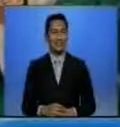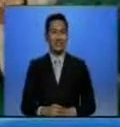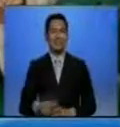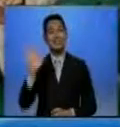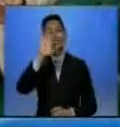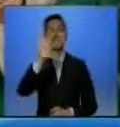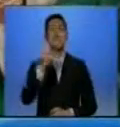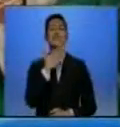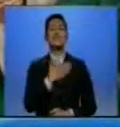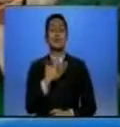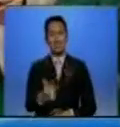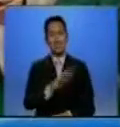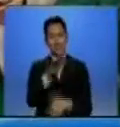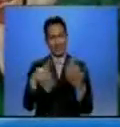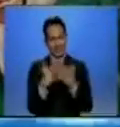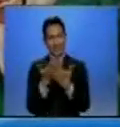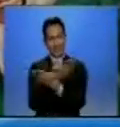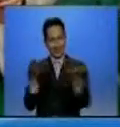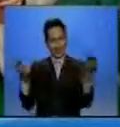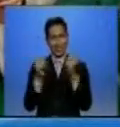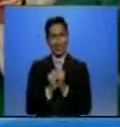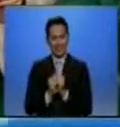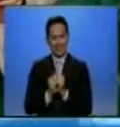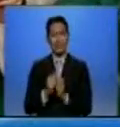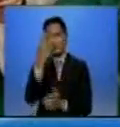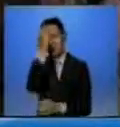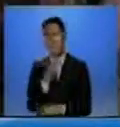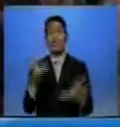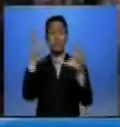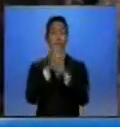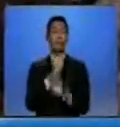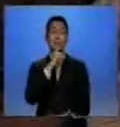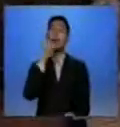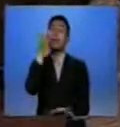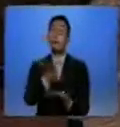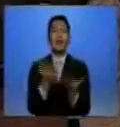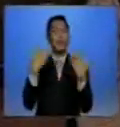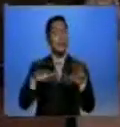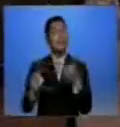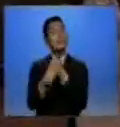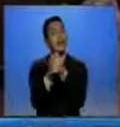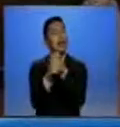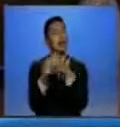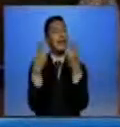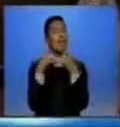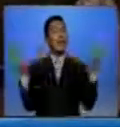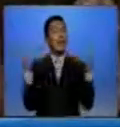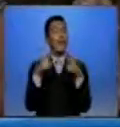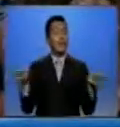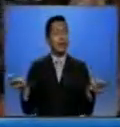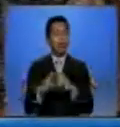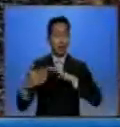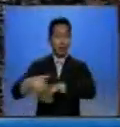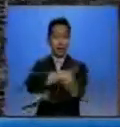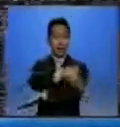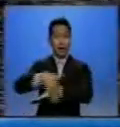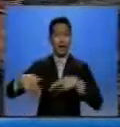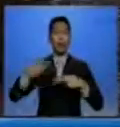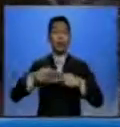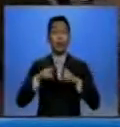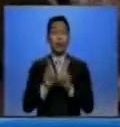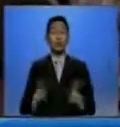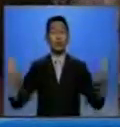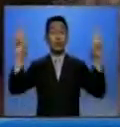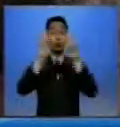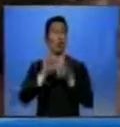¿Qué tal, compañeros en los estudios, amigos televidentes? Muy buenas noches. Así es, a pocas horas de la Navidad, la Avenida Naciones Unidas en el norte de Quito